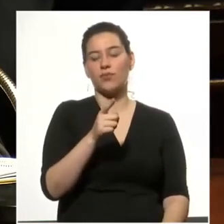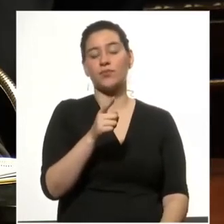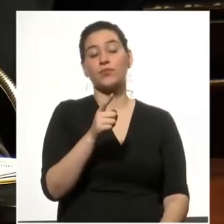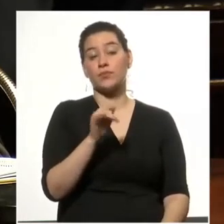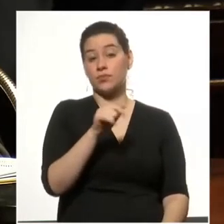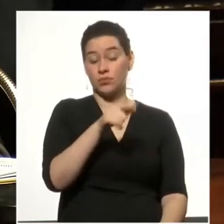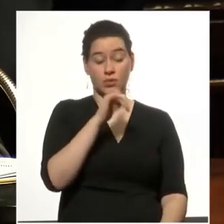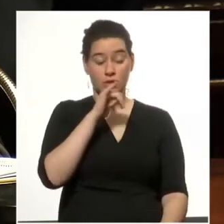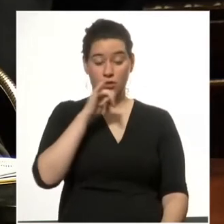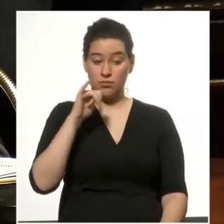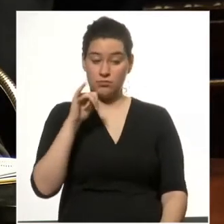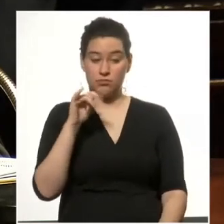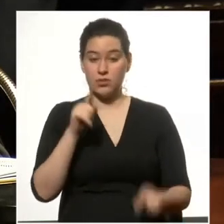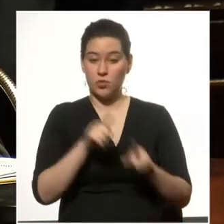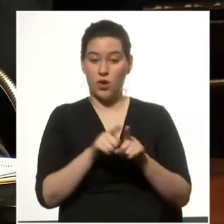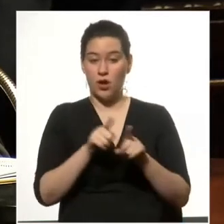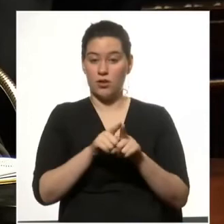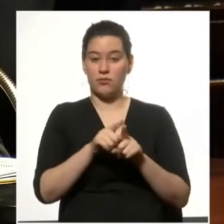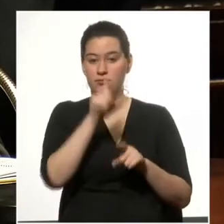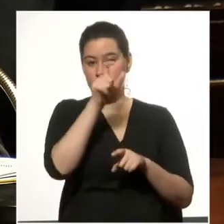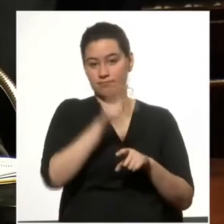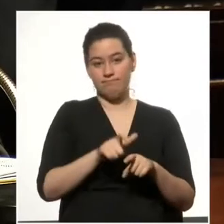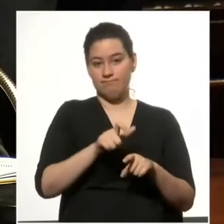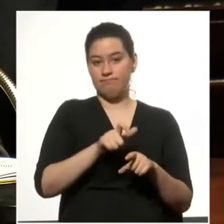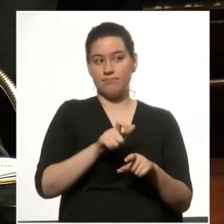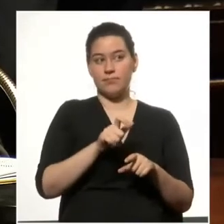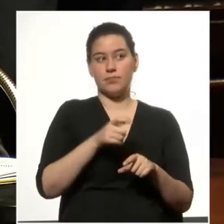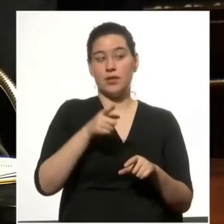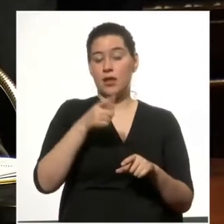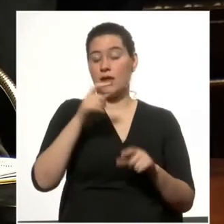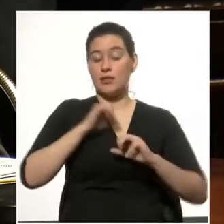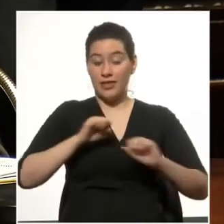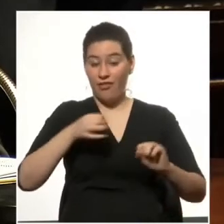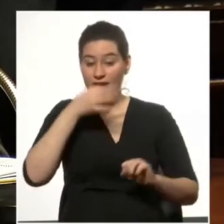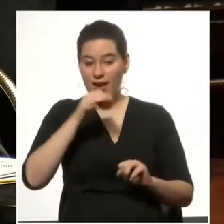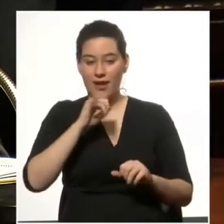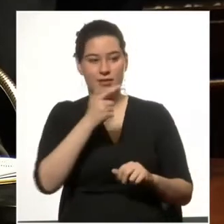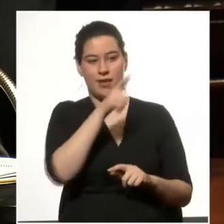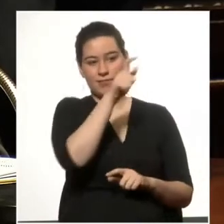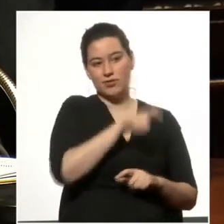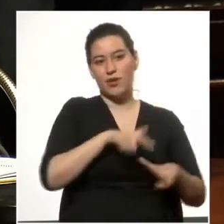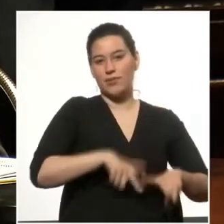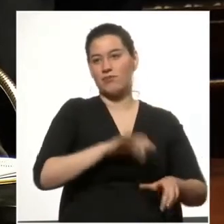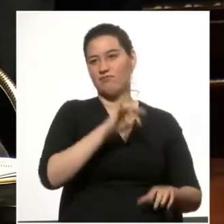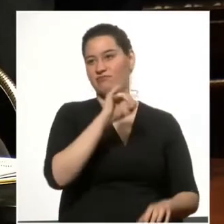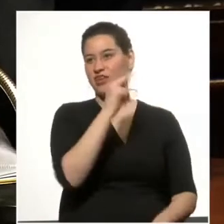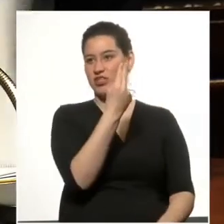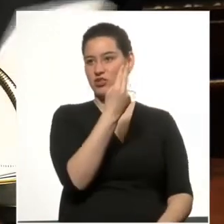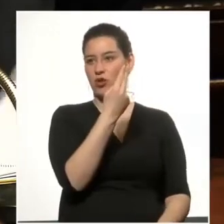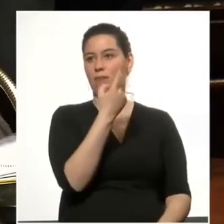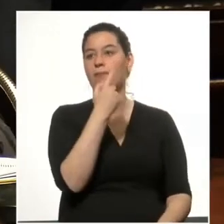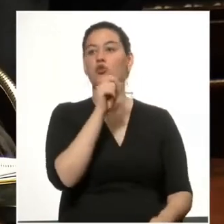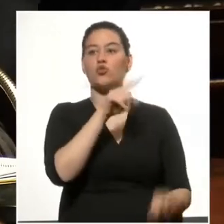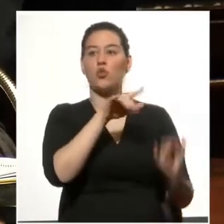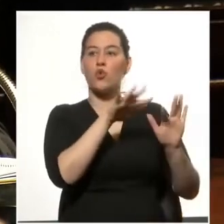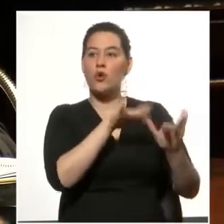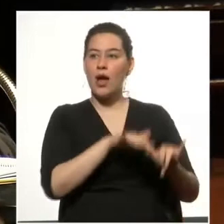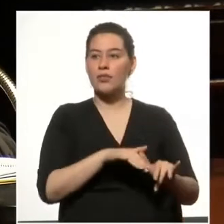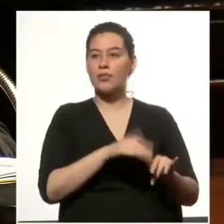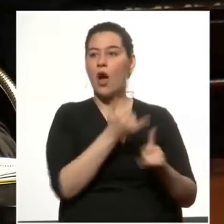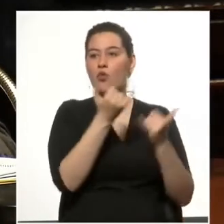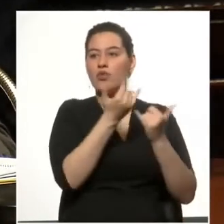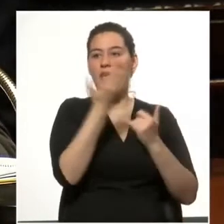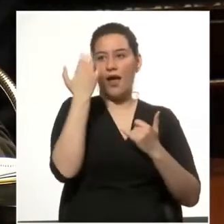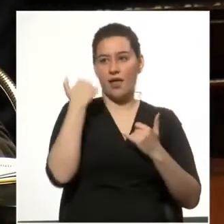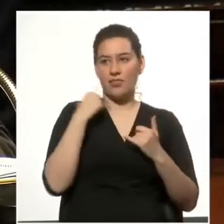esas declaraciones, Menéndez ya estaba fallecido. Sin embargo, en la carta que hace el doctor Menéndez, pocos días